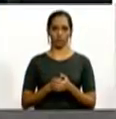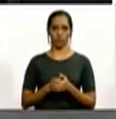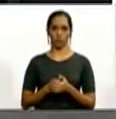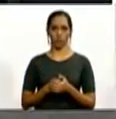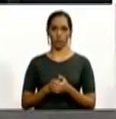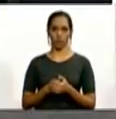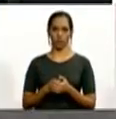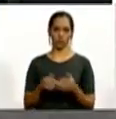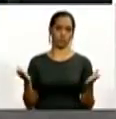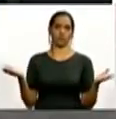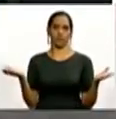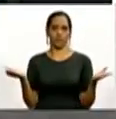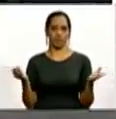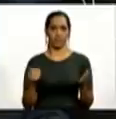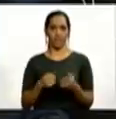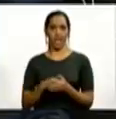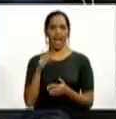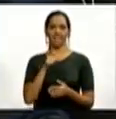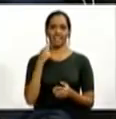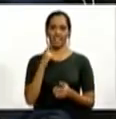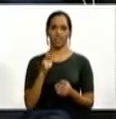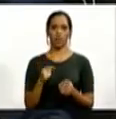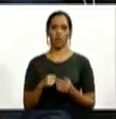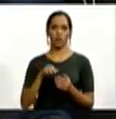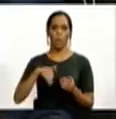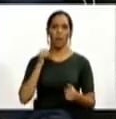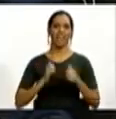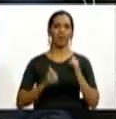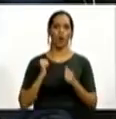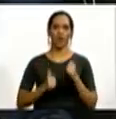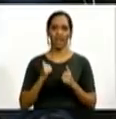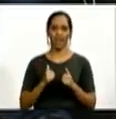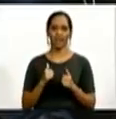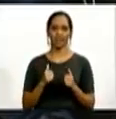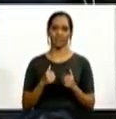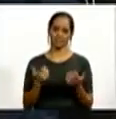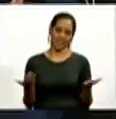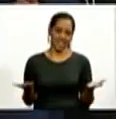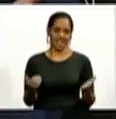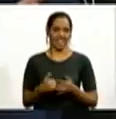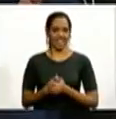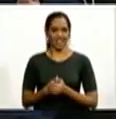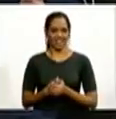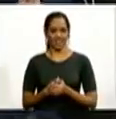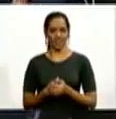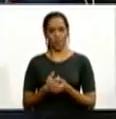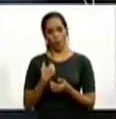Uno, vaya, vaya, vaya, vaya. ¿Ah? Sí. Hay gente que dice, uno puede correr, pues, pero el pez que lo graba. Pero no se ve.